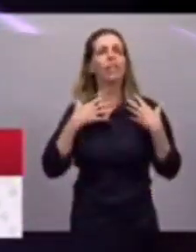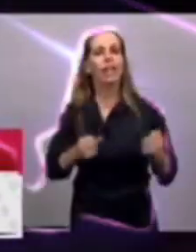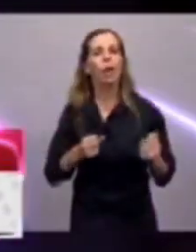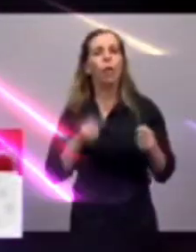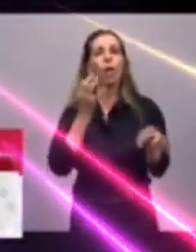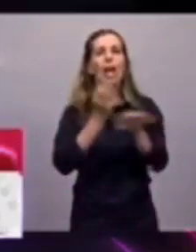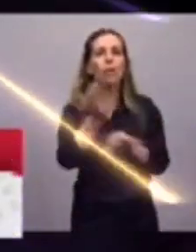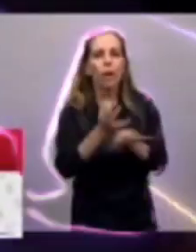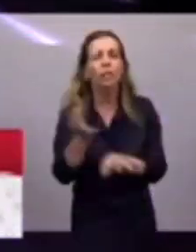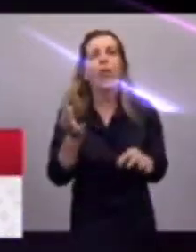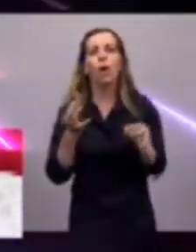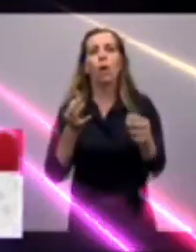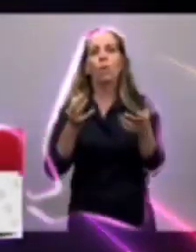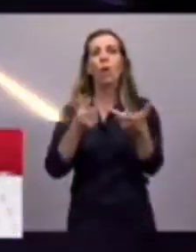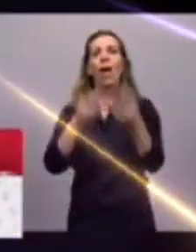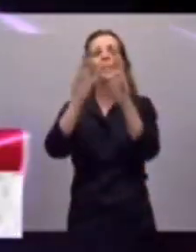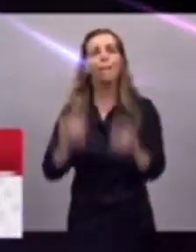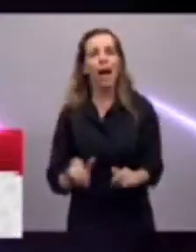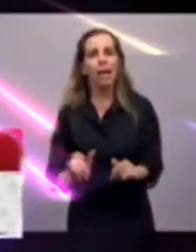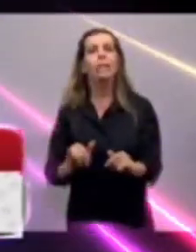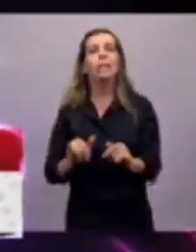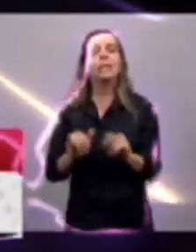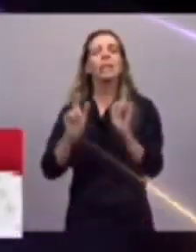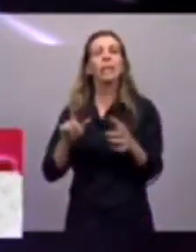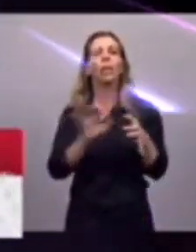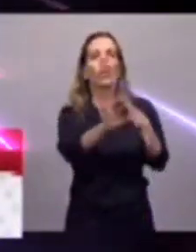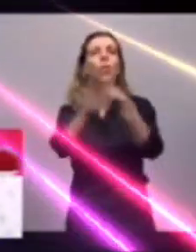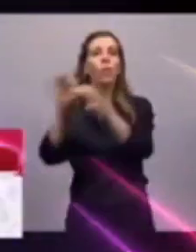de educación, de paz y de